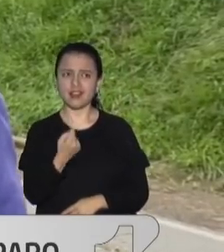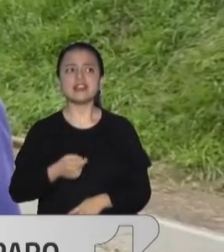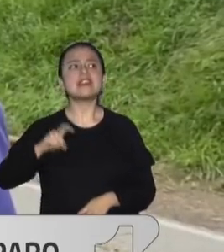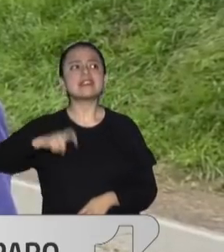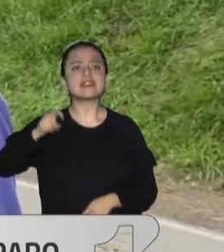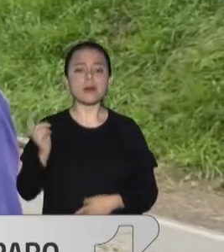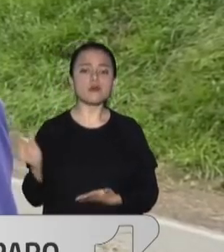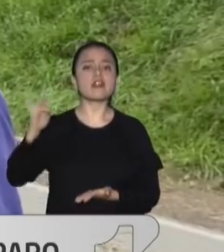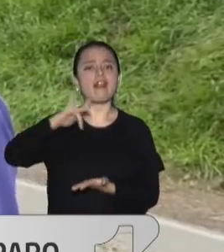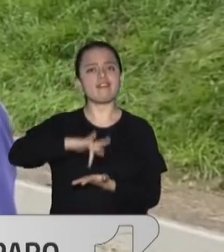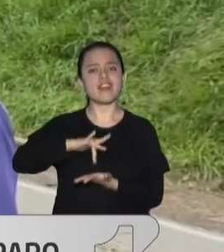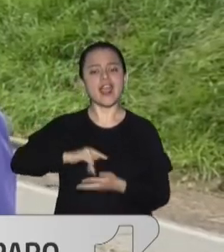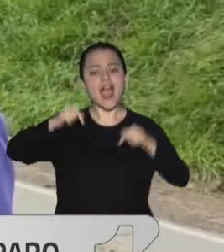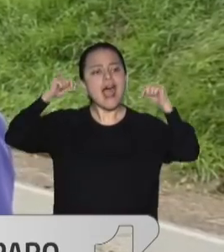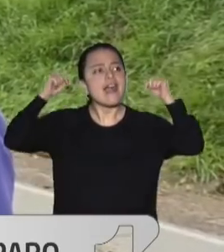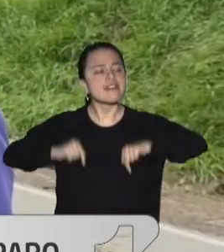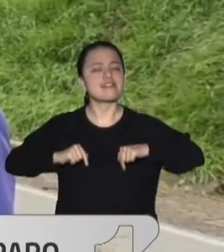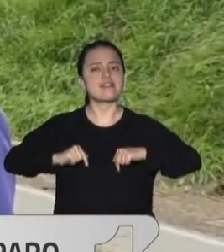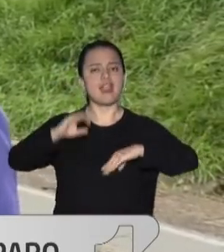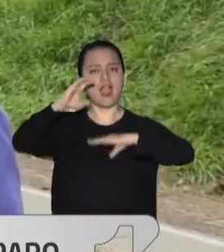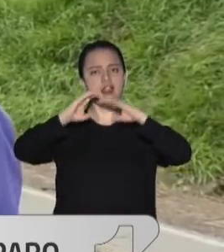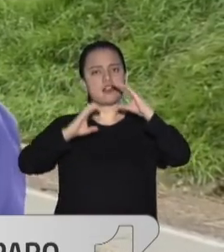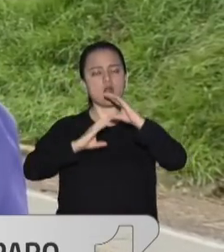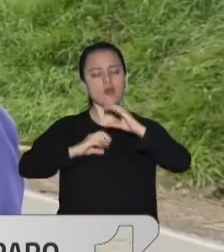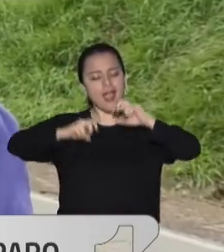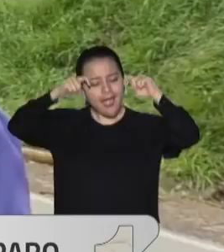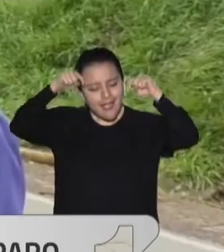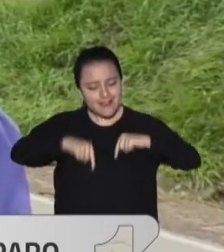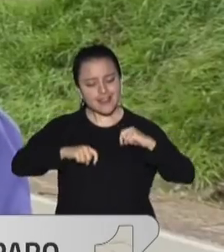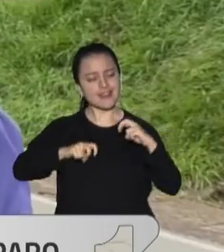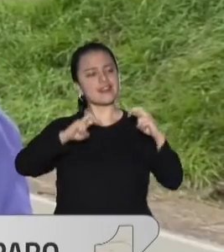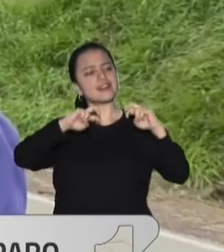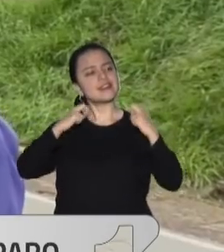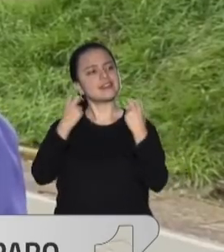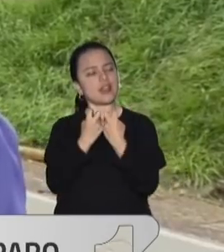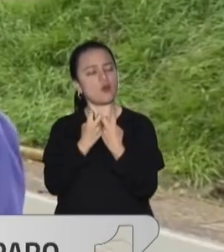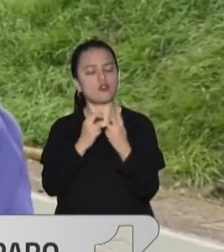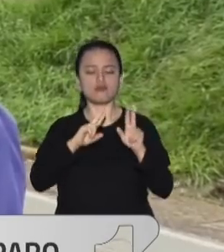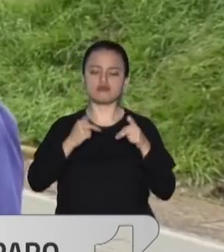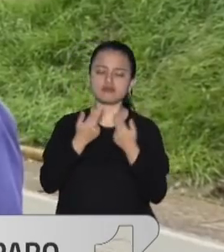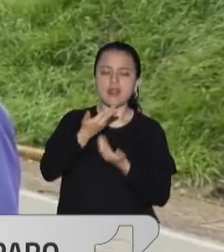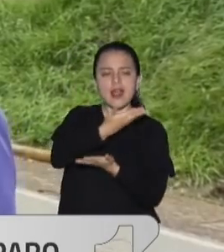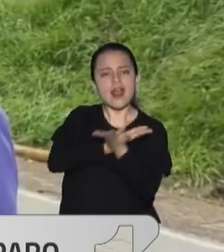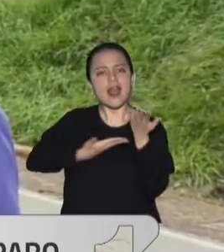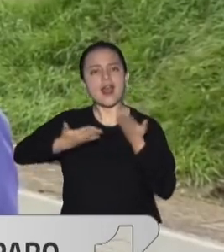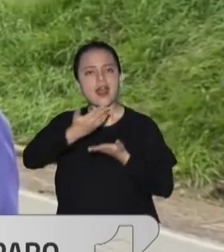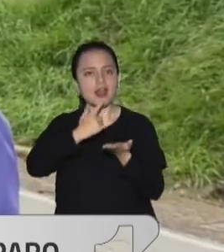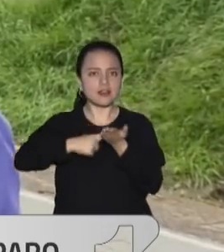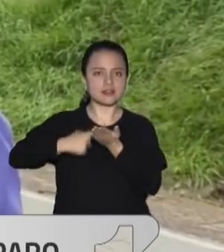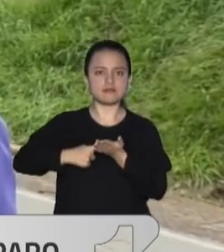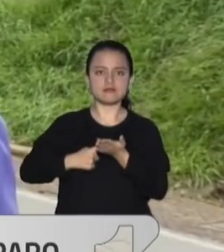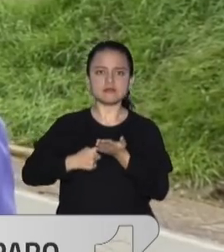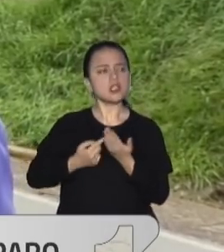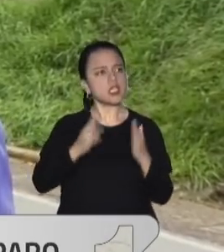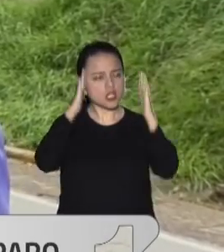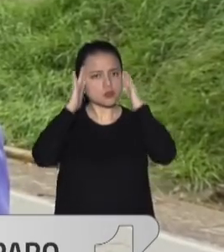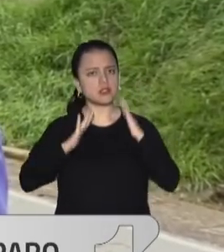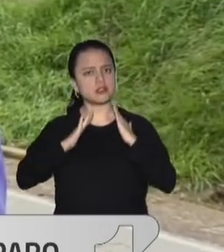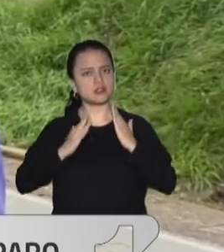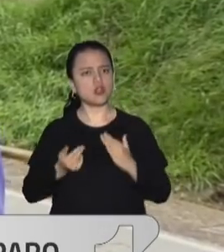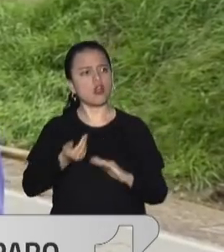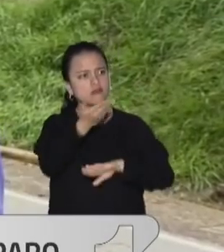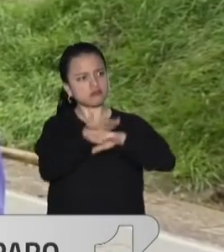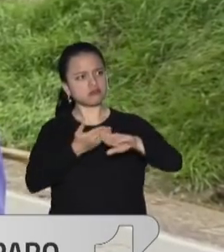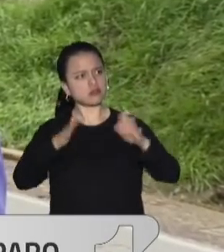para asentarnos y empezar a pensar reivindicaciones estructurales, pues que venimos exigiendo históricamente el